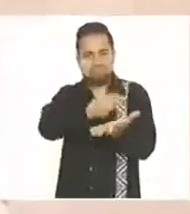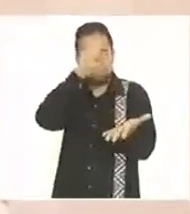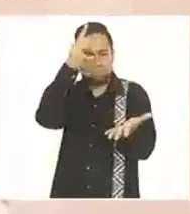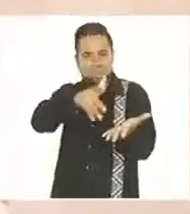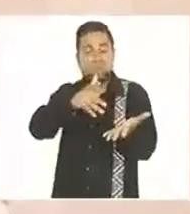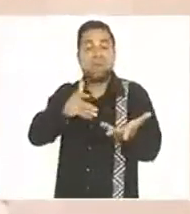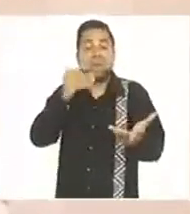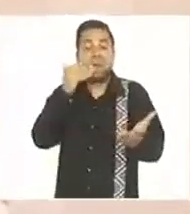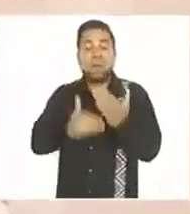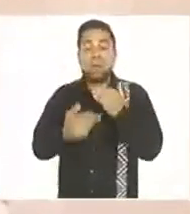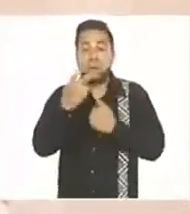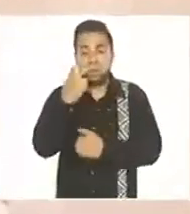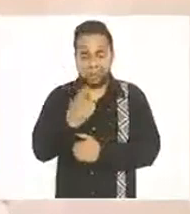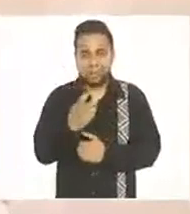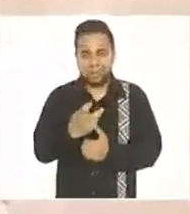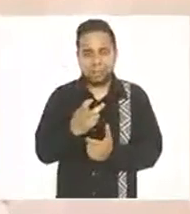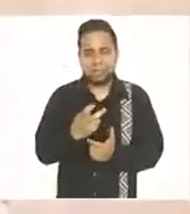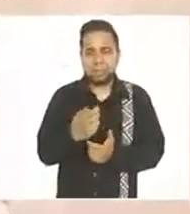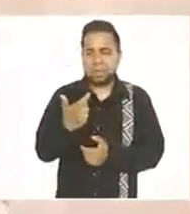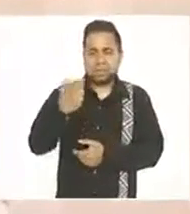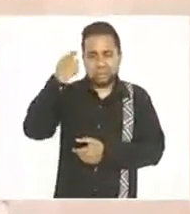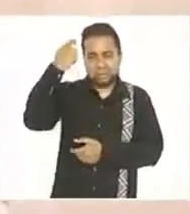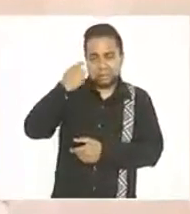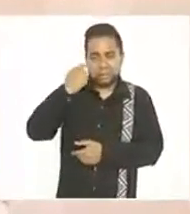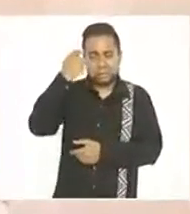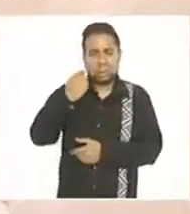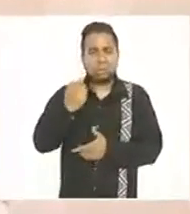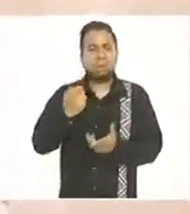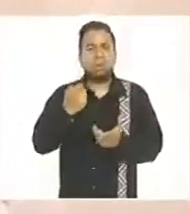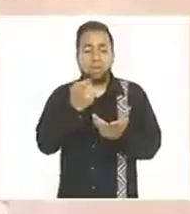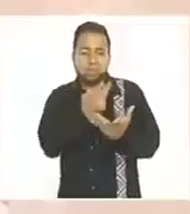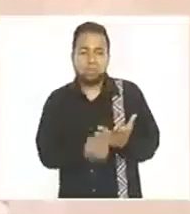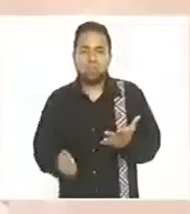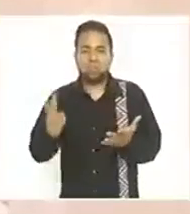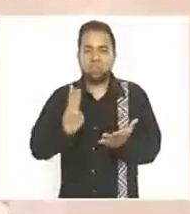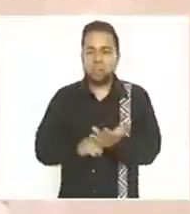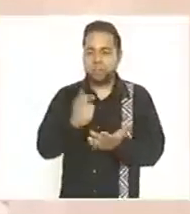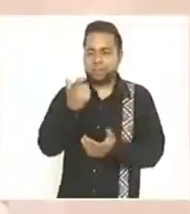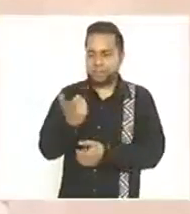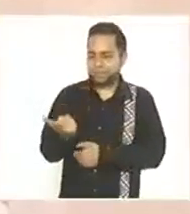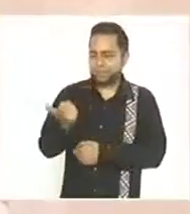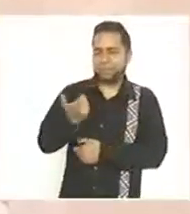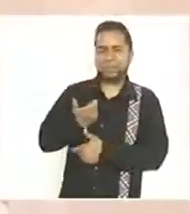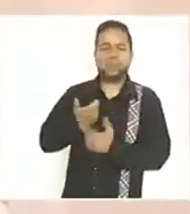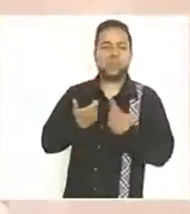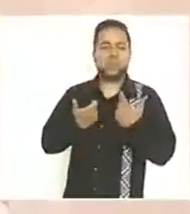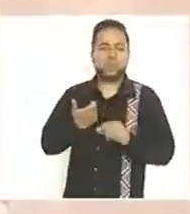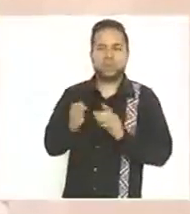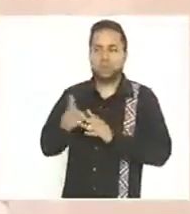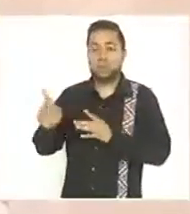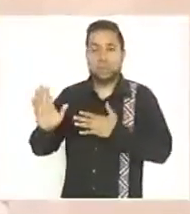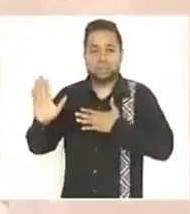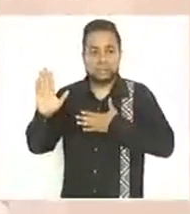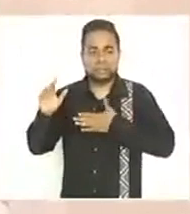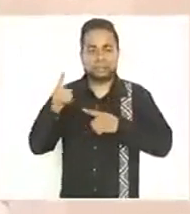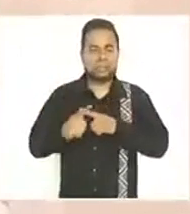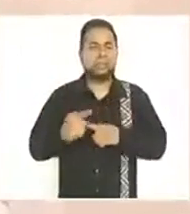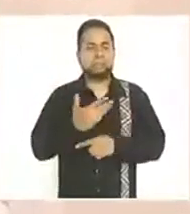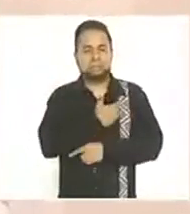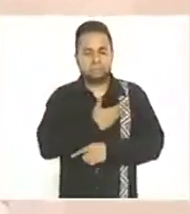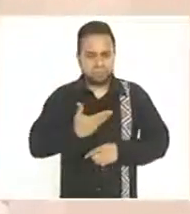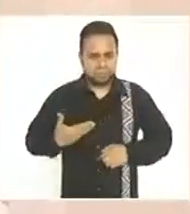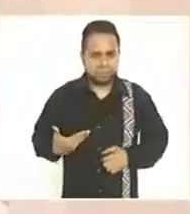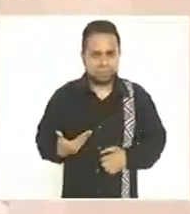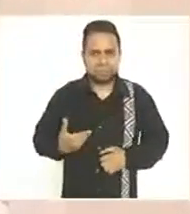Y hoy esta pensión no solamente recibe el doble de su monto, como se comprometió el